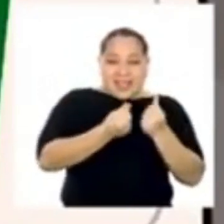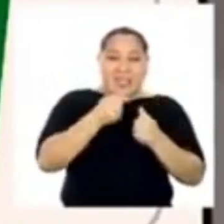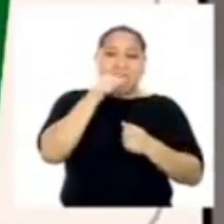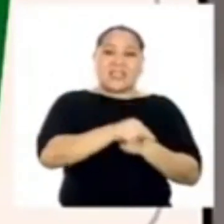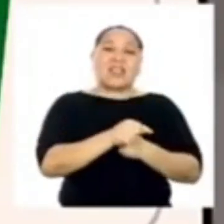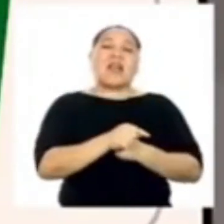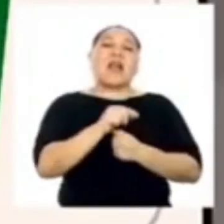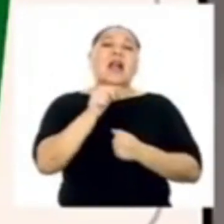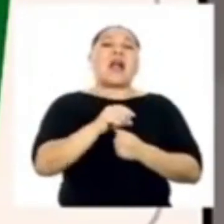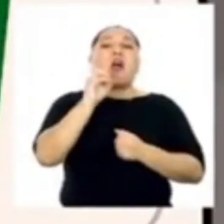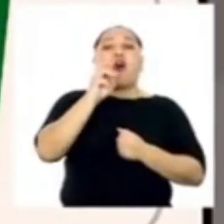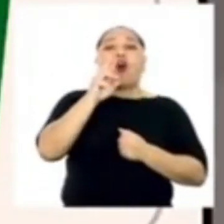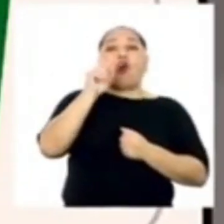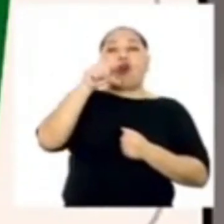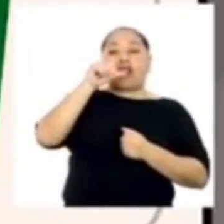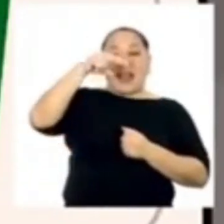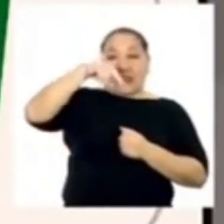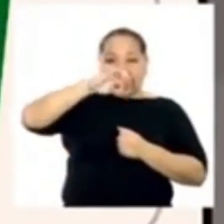tierra. Residuos